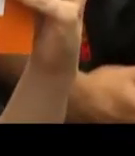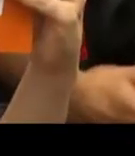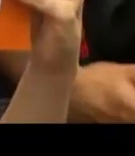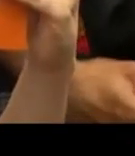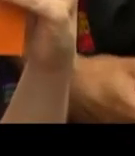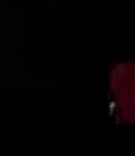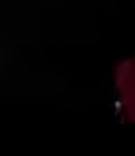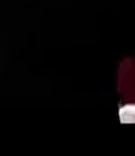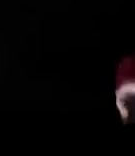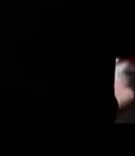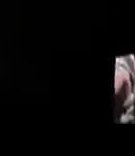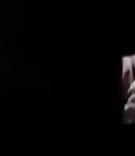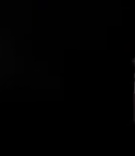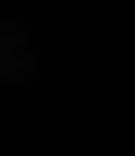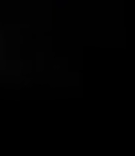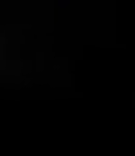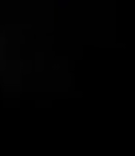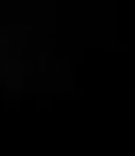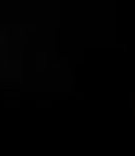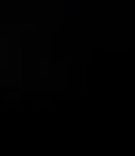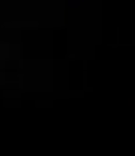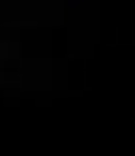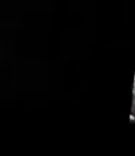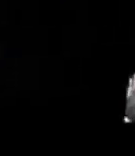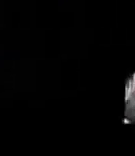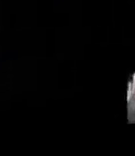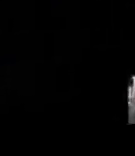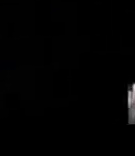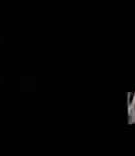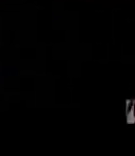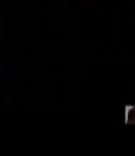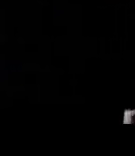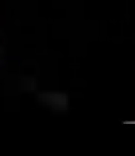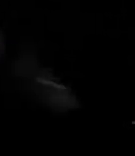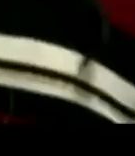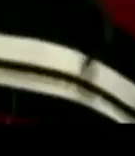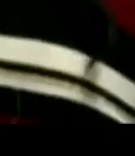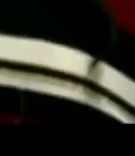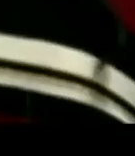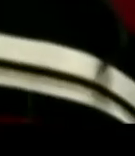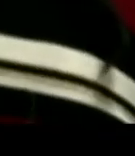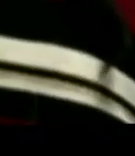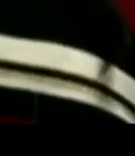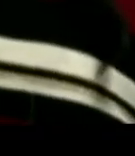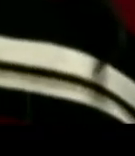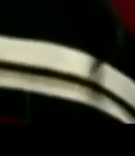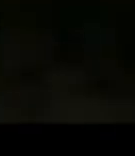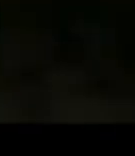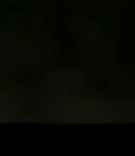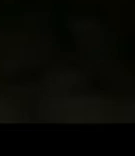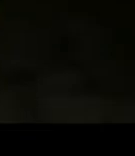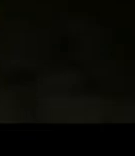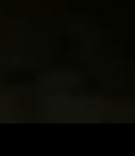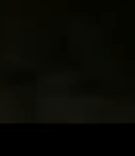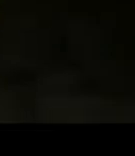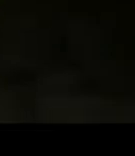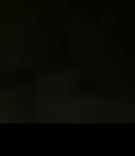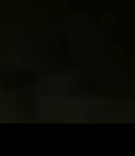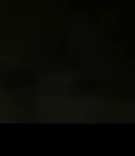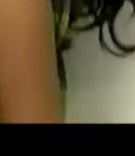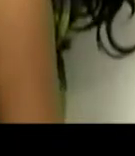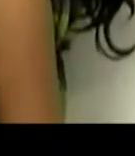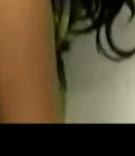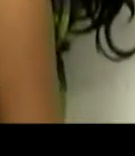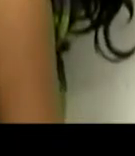viernes pasado, la Policía Migratoria anunció que había reunido ya a 500 niños con sus padres, pero cerca de 2,000 más están